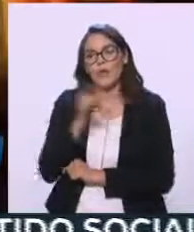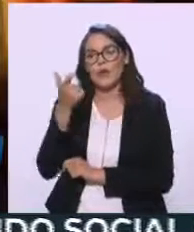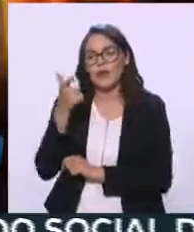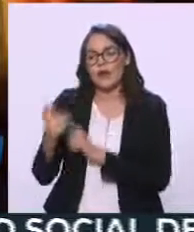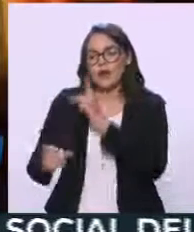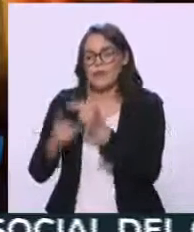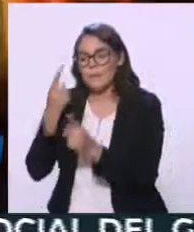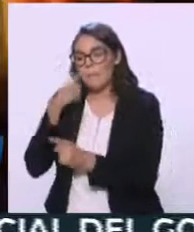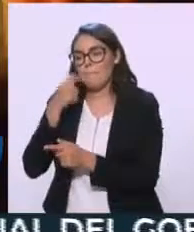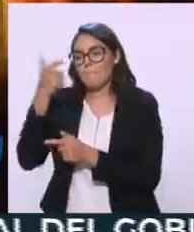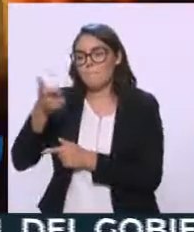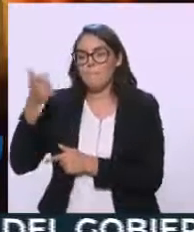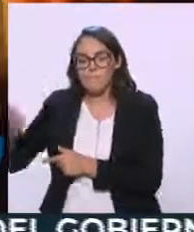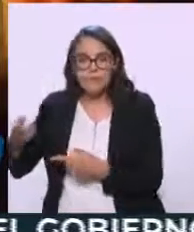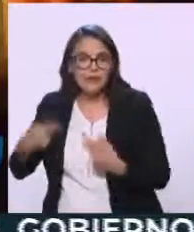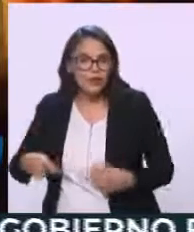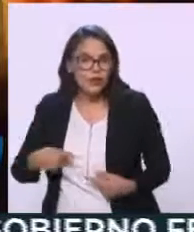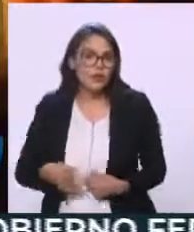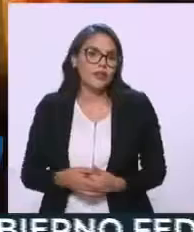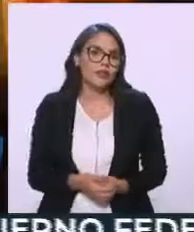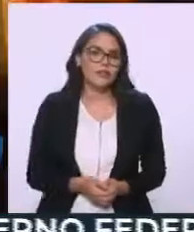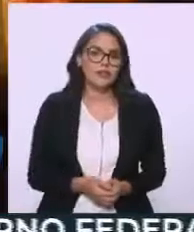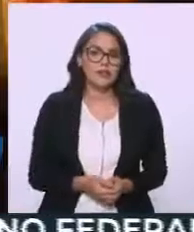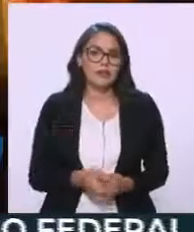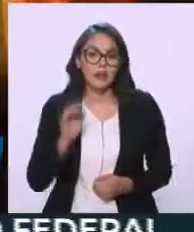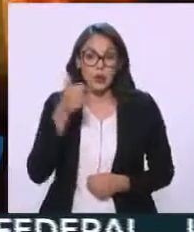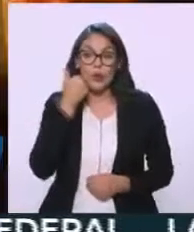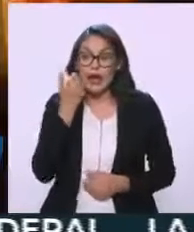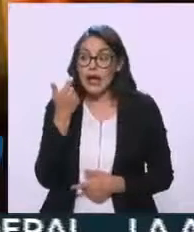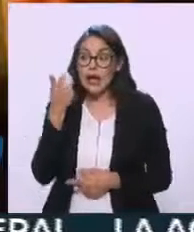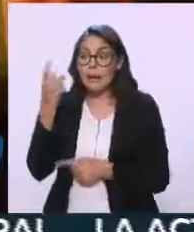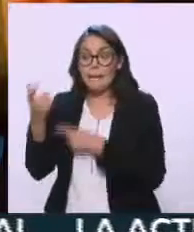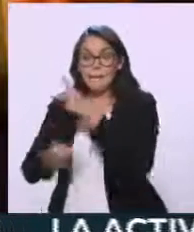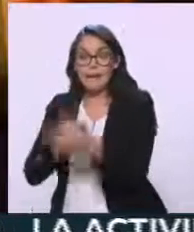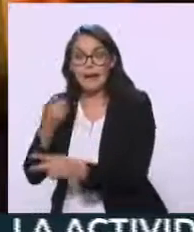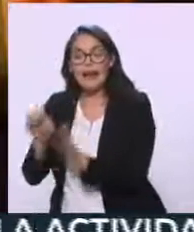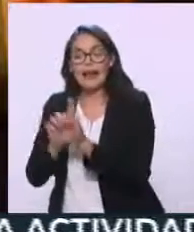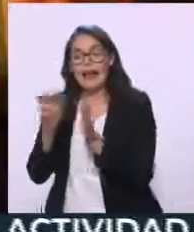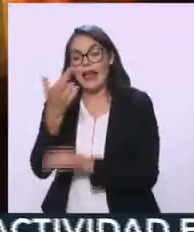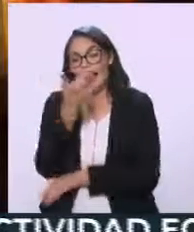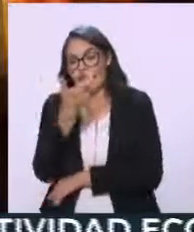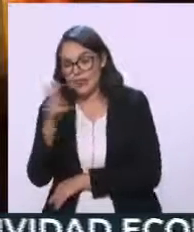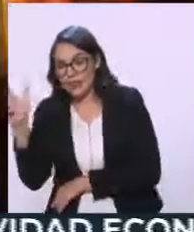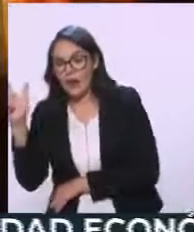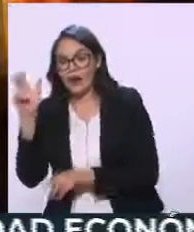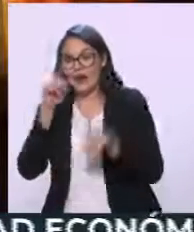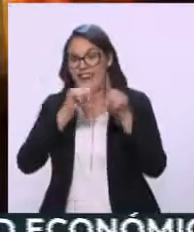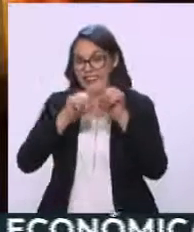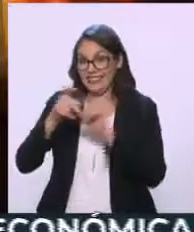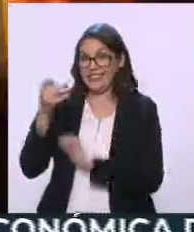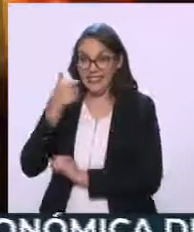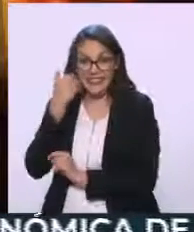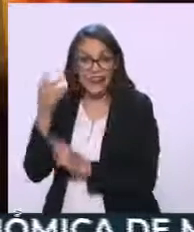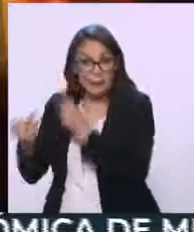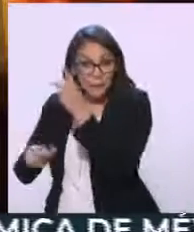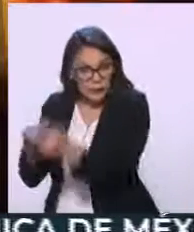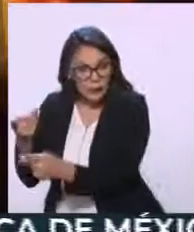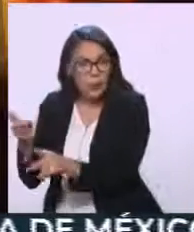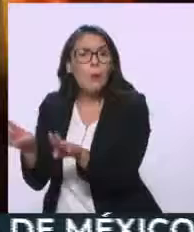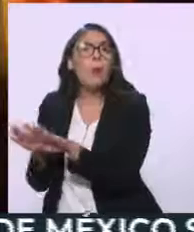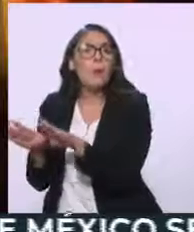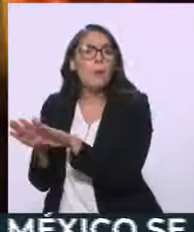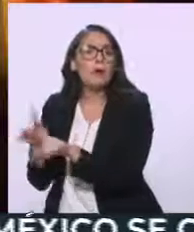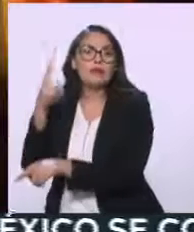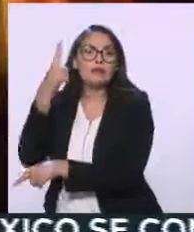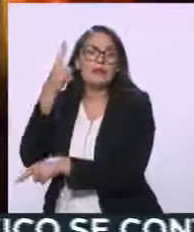Entonces, en ese sentido, si se quiere dar un apoyo a restaurantes, a comercios, como comentó Mario, pues precisamente el